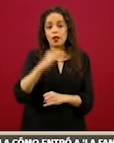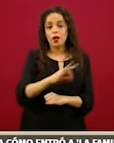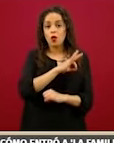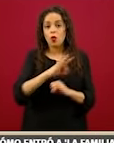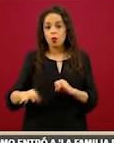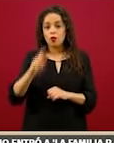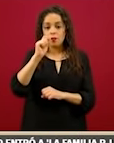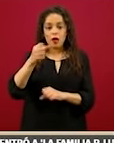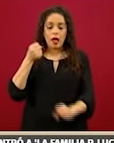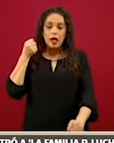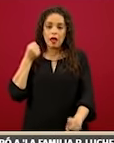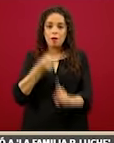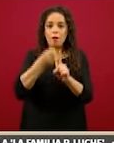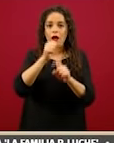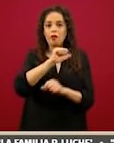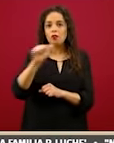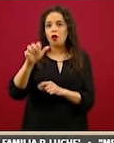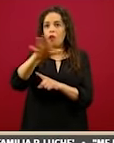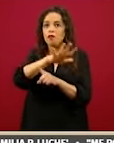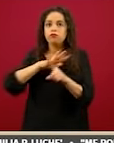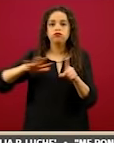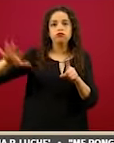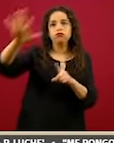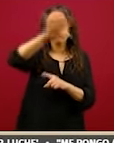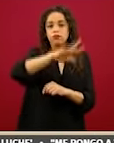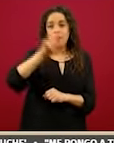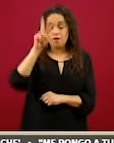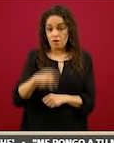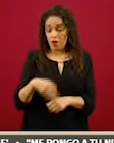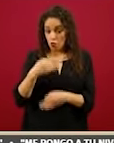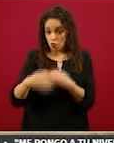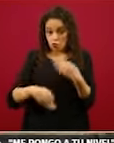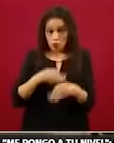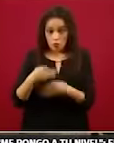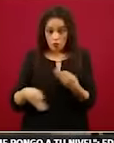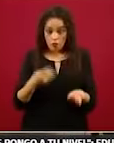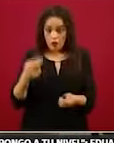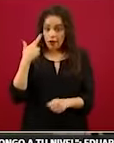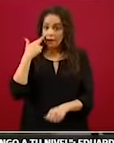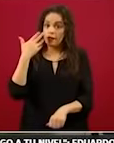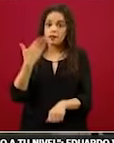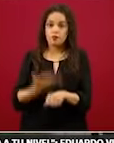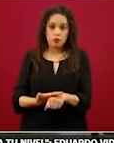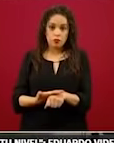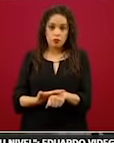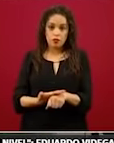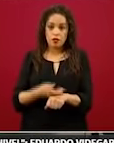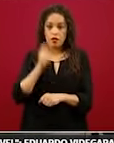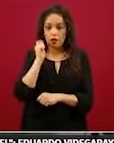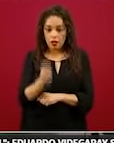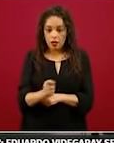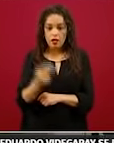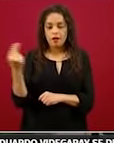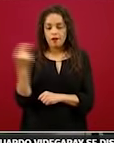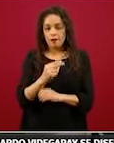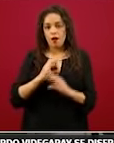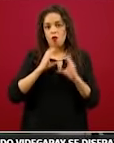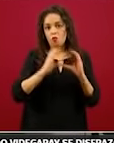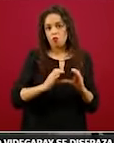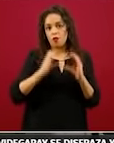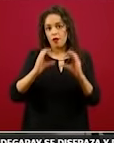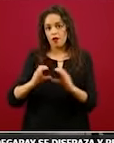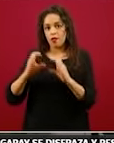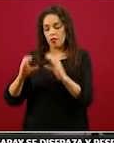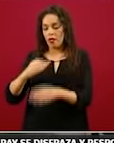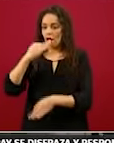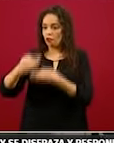también todos somos responsables de estar velando por la salud ambiental en